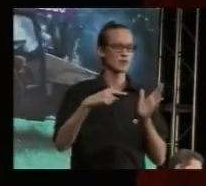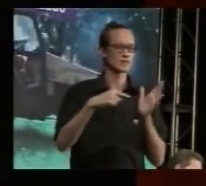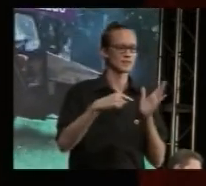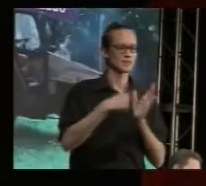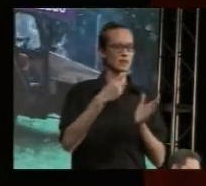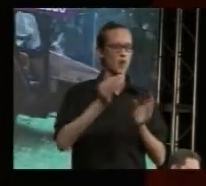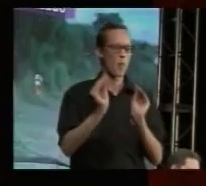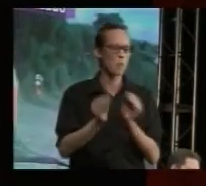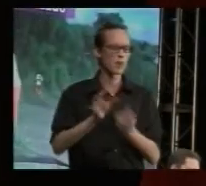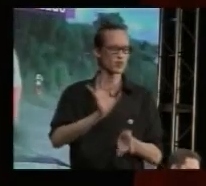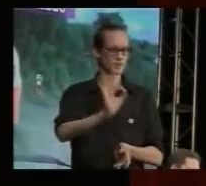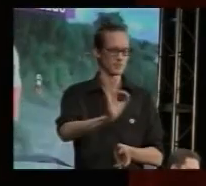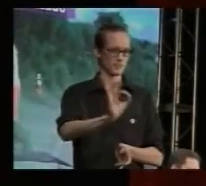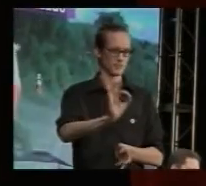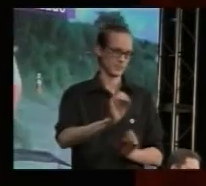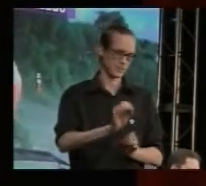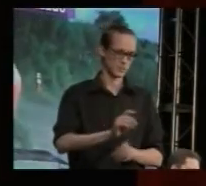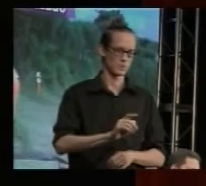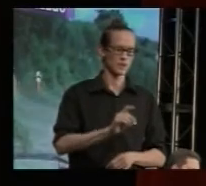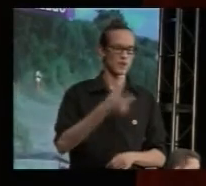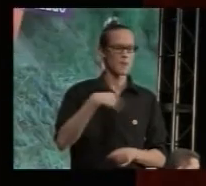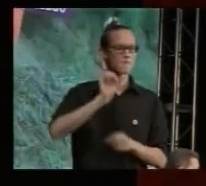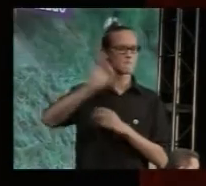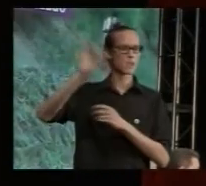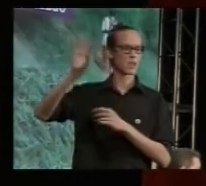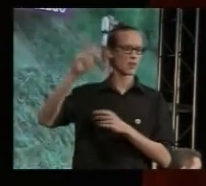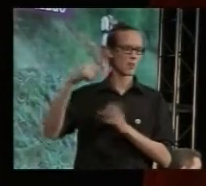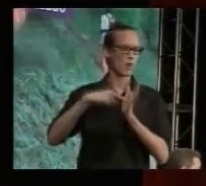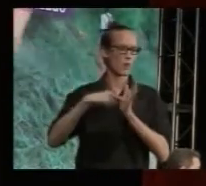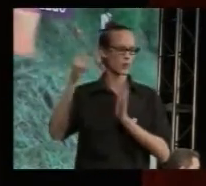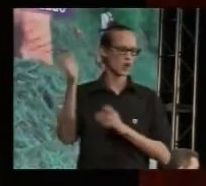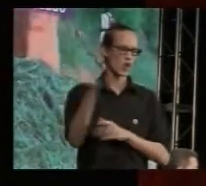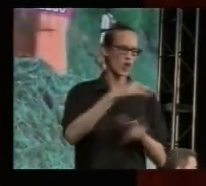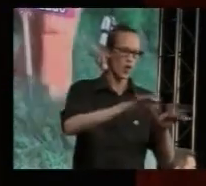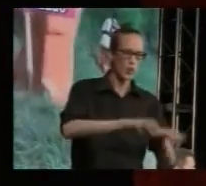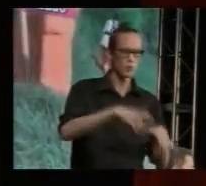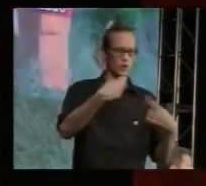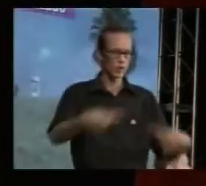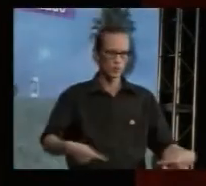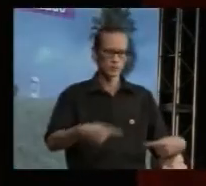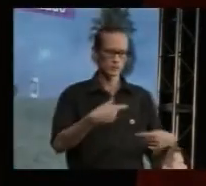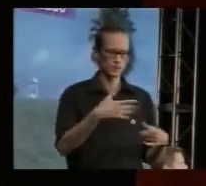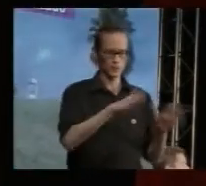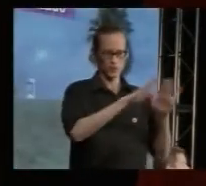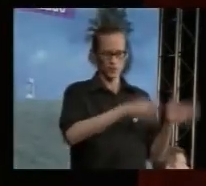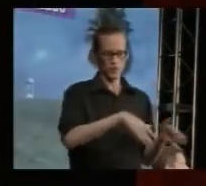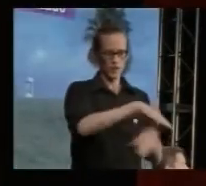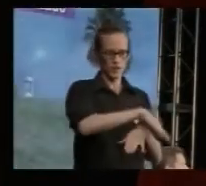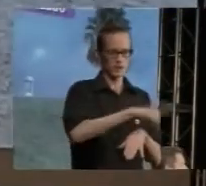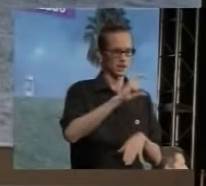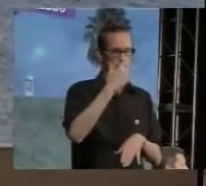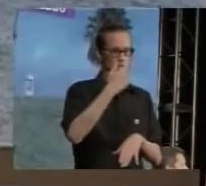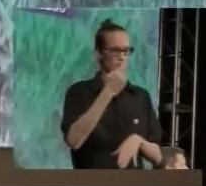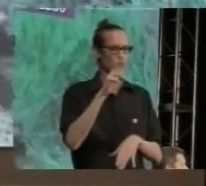Cero. Enviamos a Buenos Aires los residuos eléctricos y electrónicos que recepcionamos en un local que tenemos en calle Churruarín, y